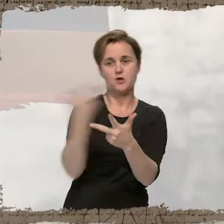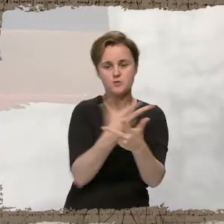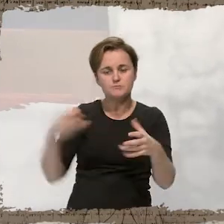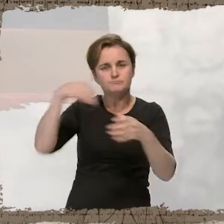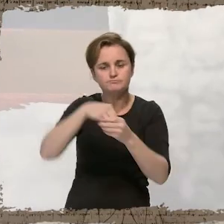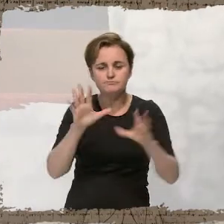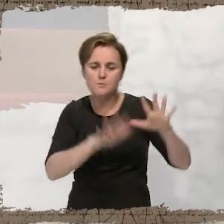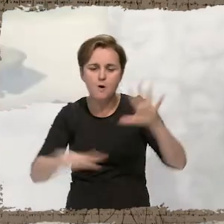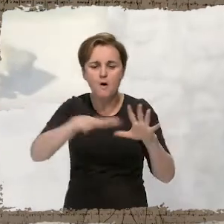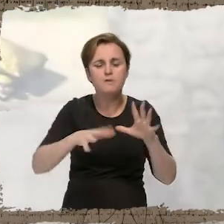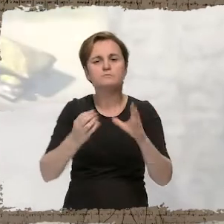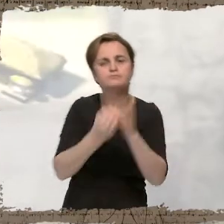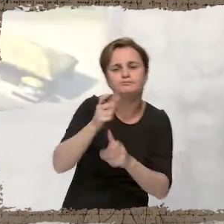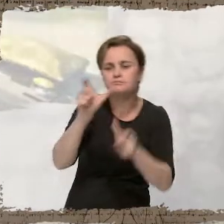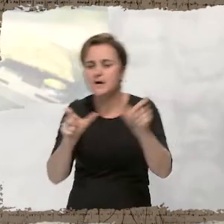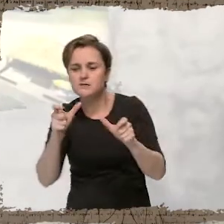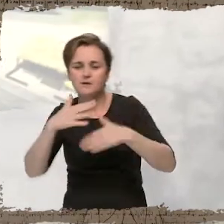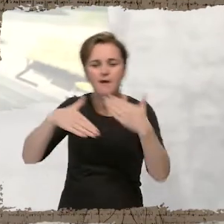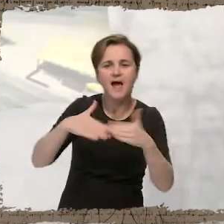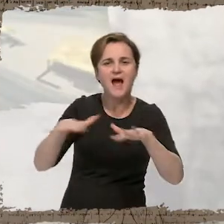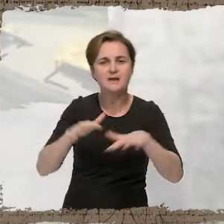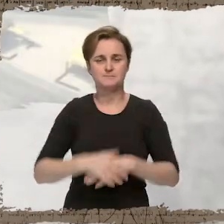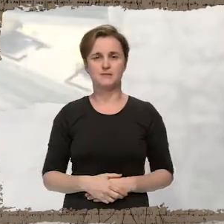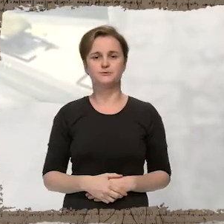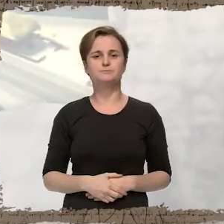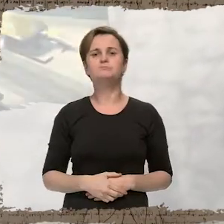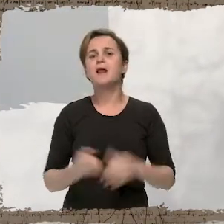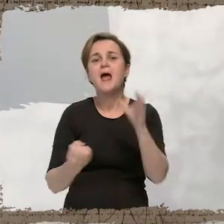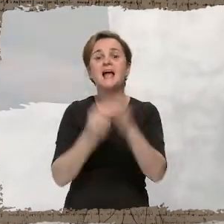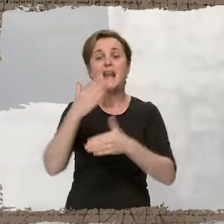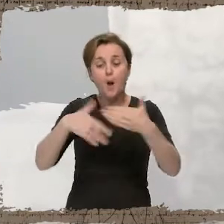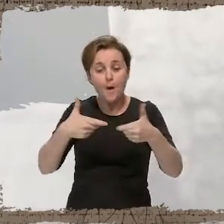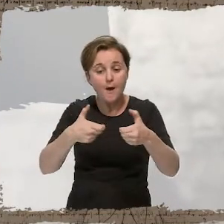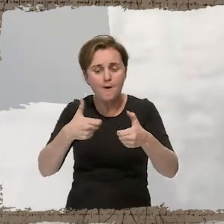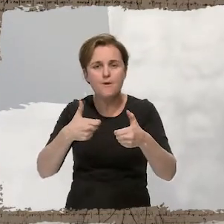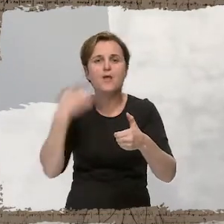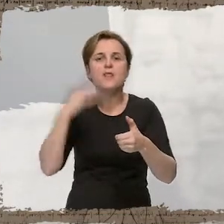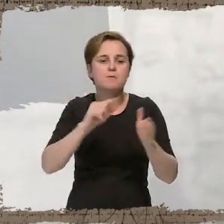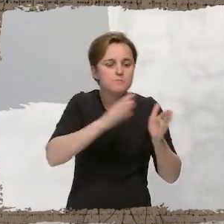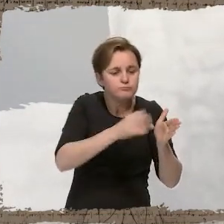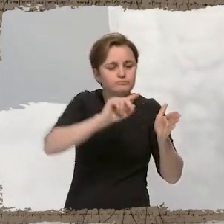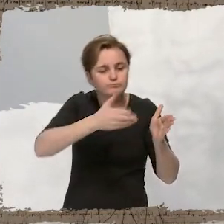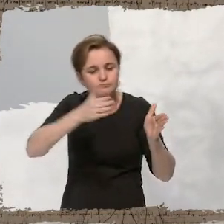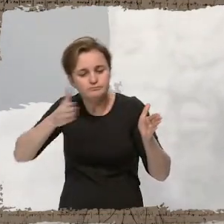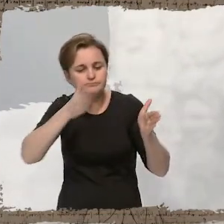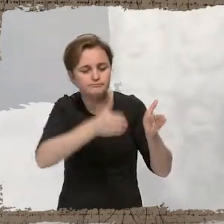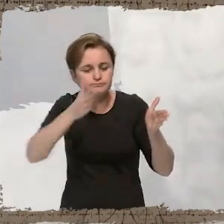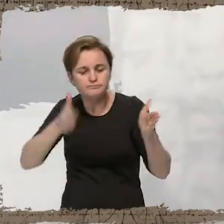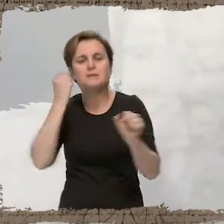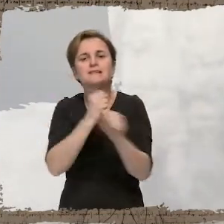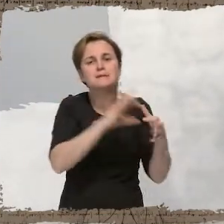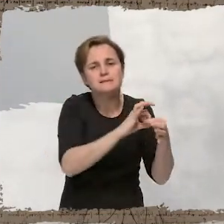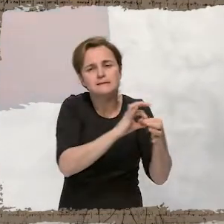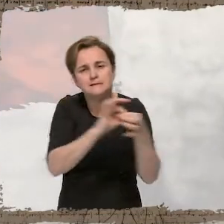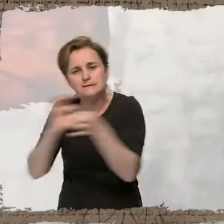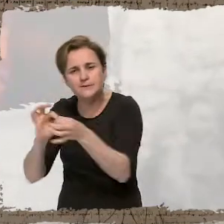las personas encargadas en los escenarios personajes animaciones para hacer un videojuego tenemos que seguir ciertos pasos tenemos que trabajar de